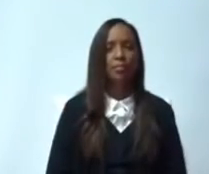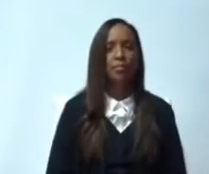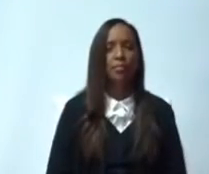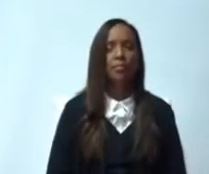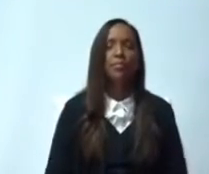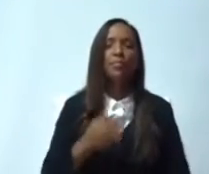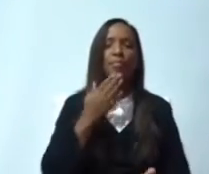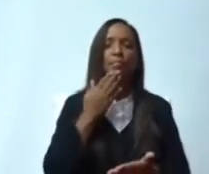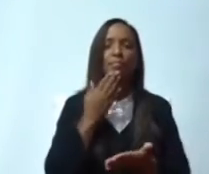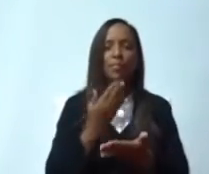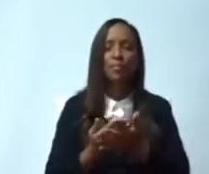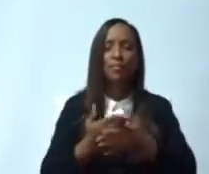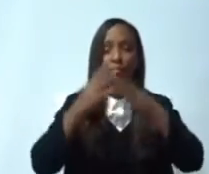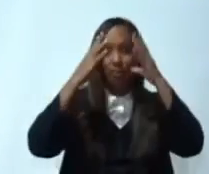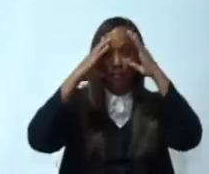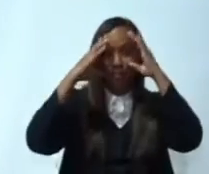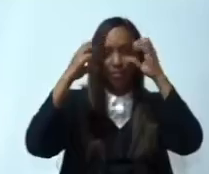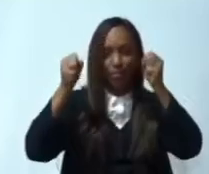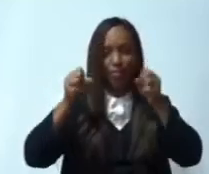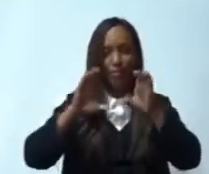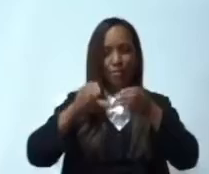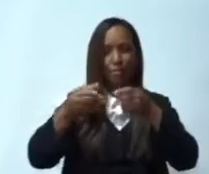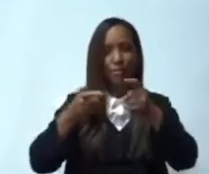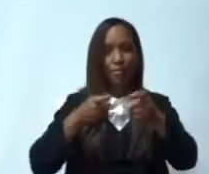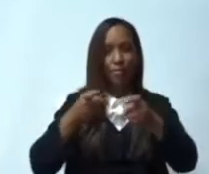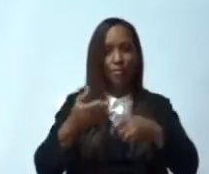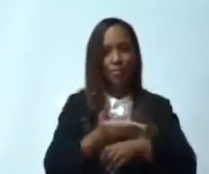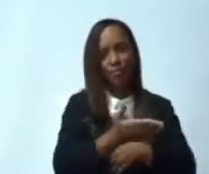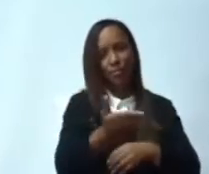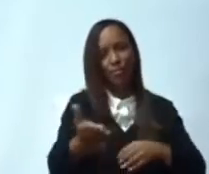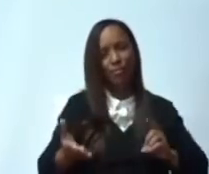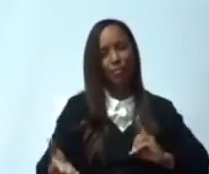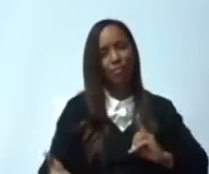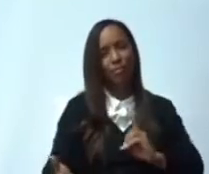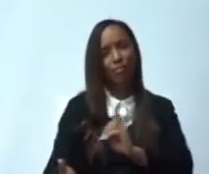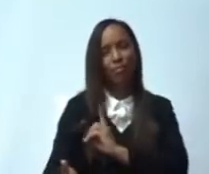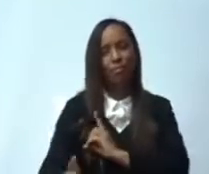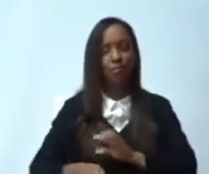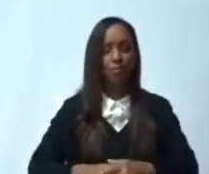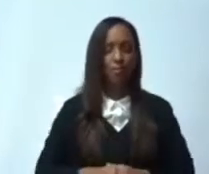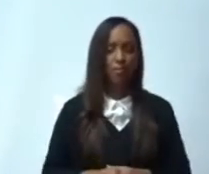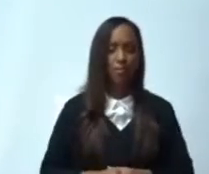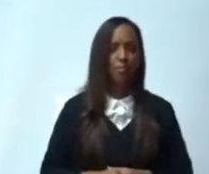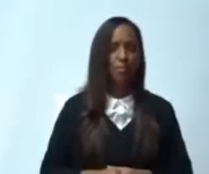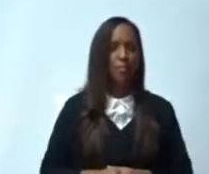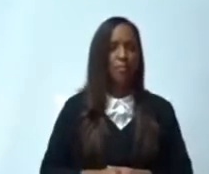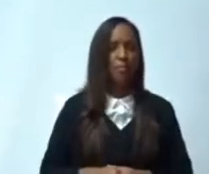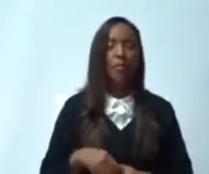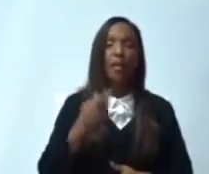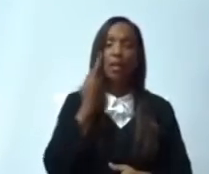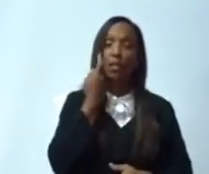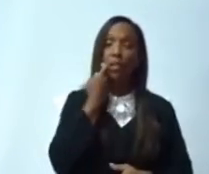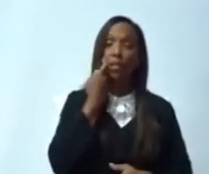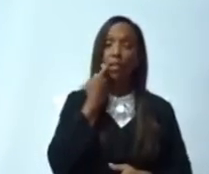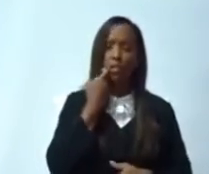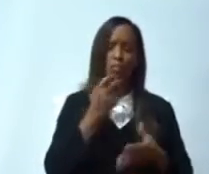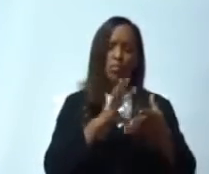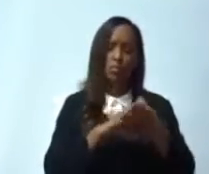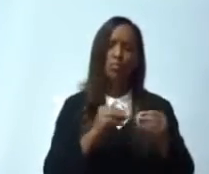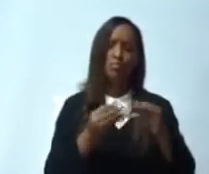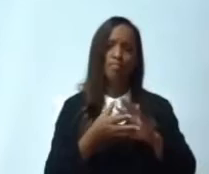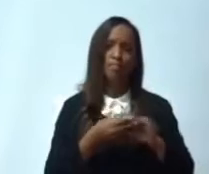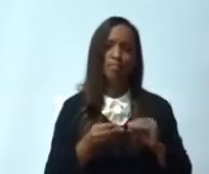colegas, diputados y diputadas. Hablaba ahorita con el diputado Villegas de la importancia de